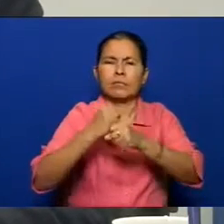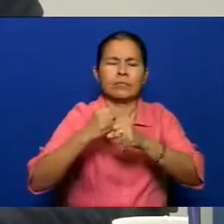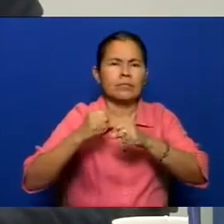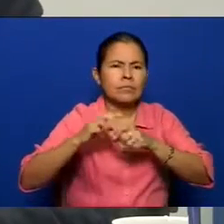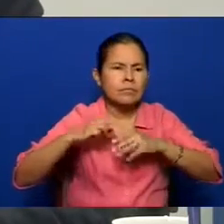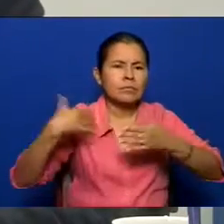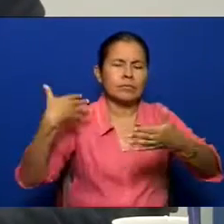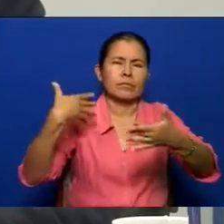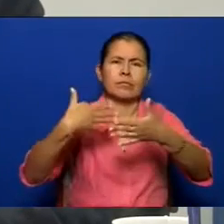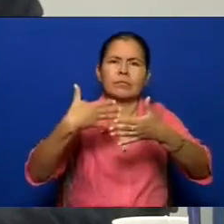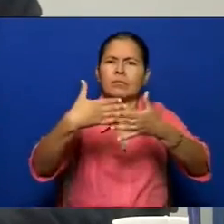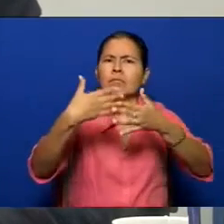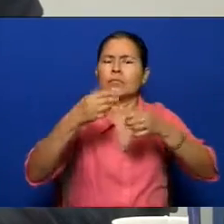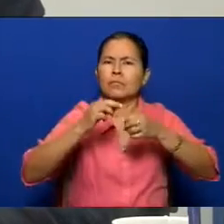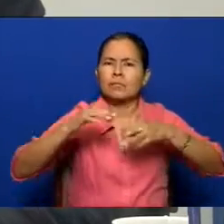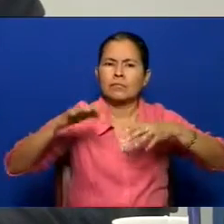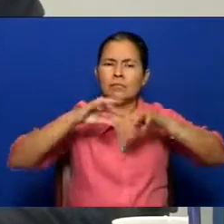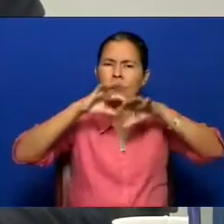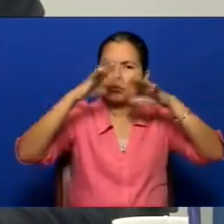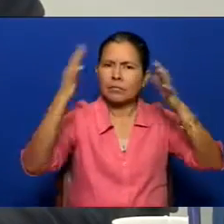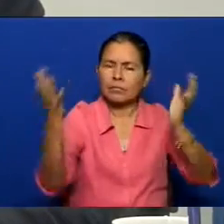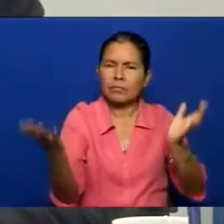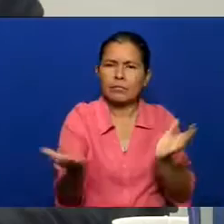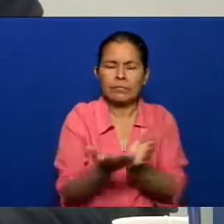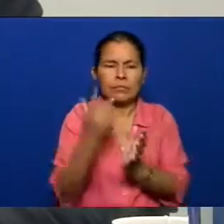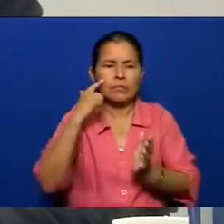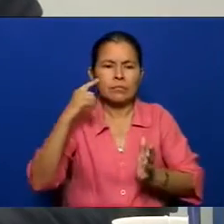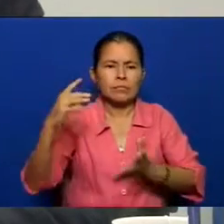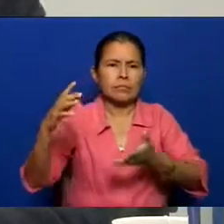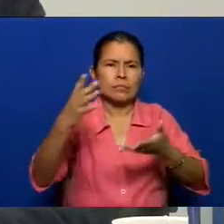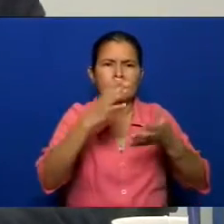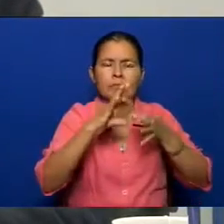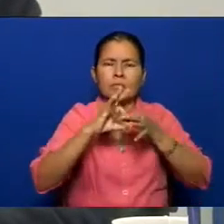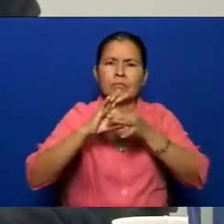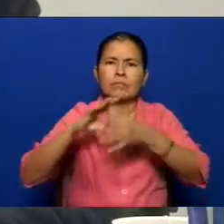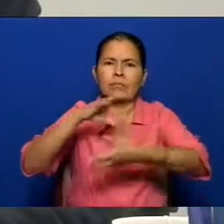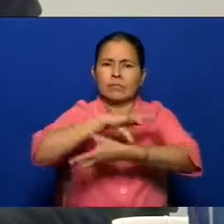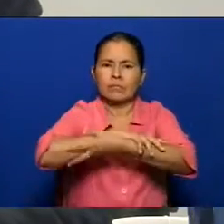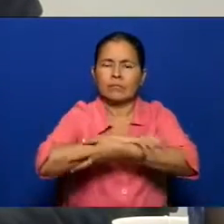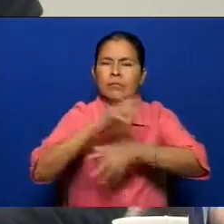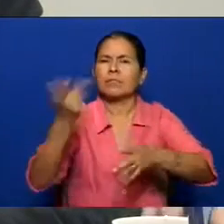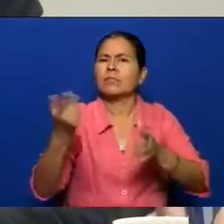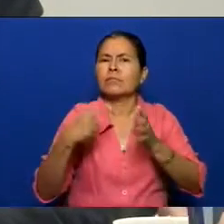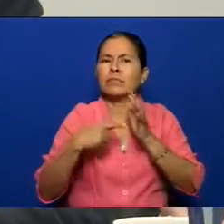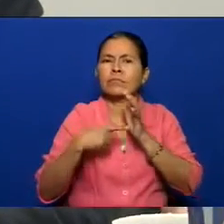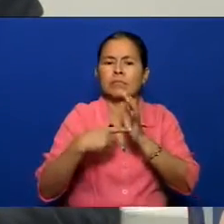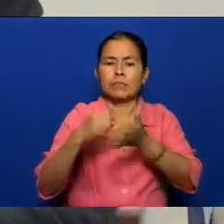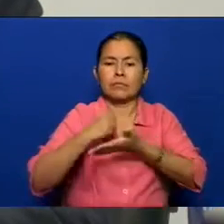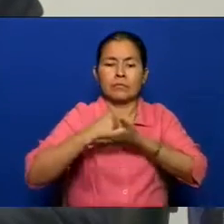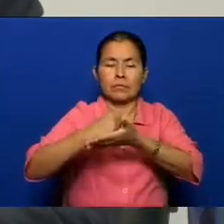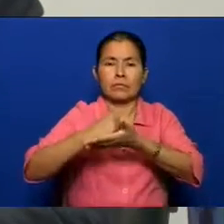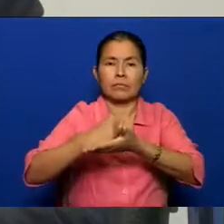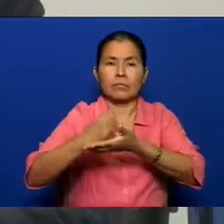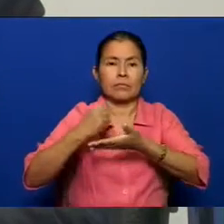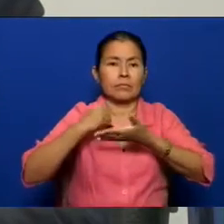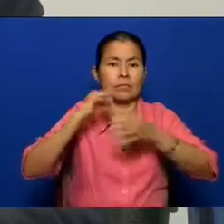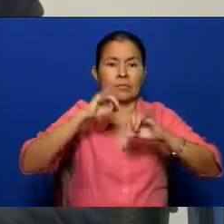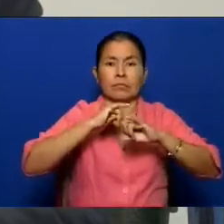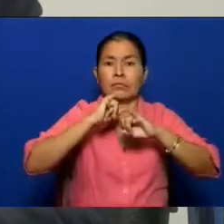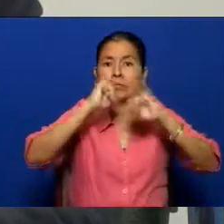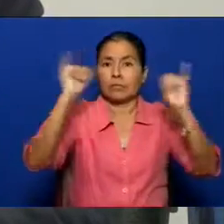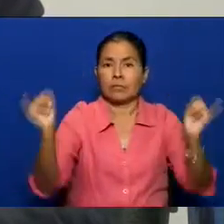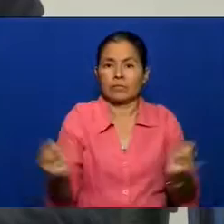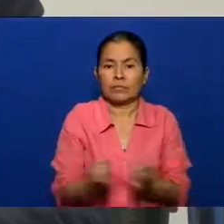manera, pero también ha ido modificándose el mandato de ser una agencia internacional de ayuda especialmente para